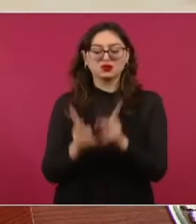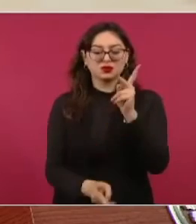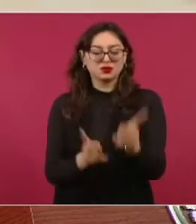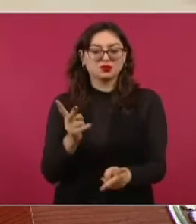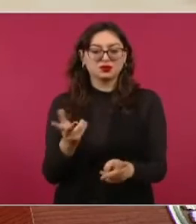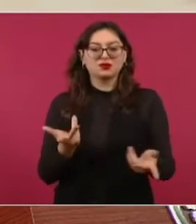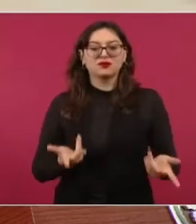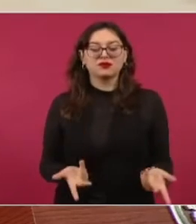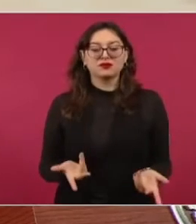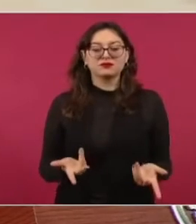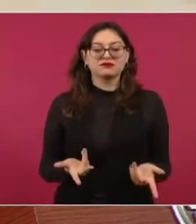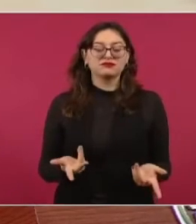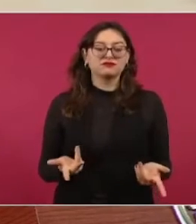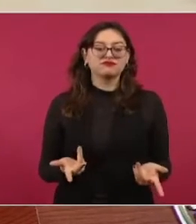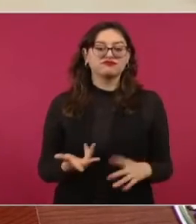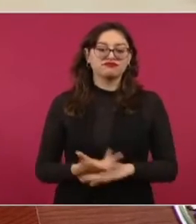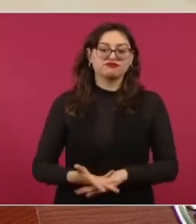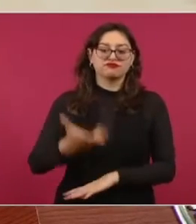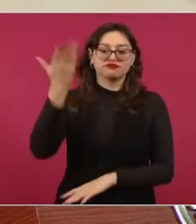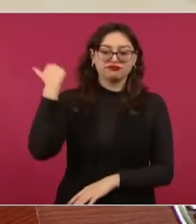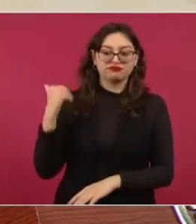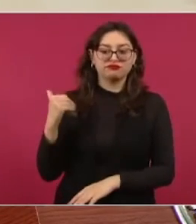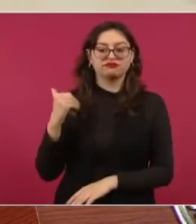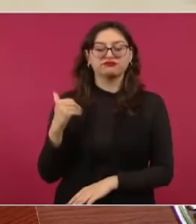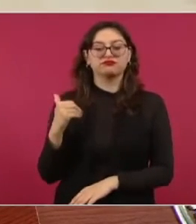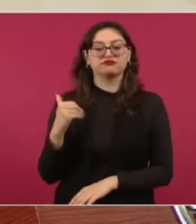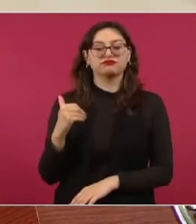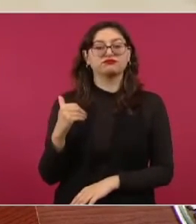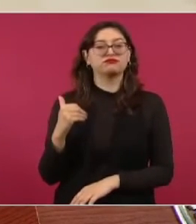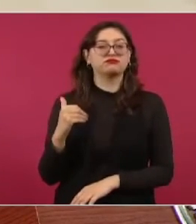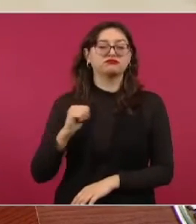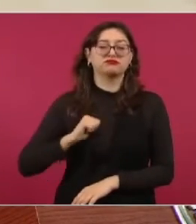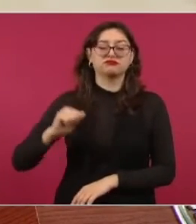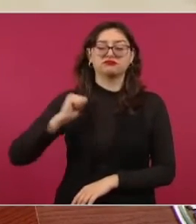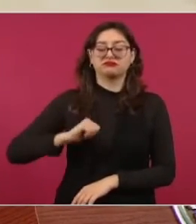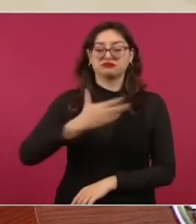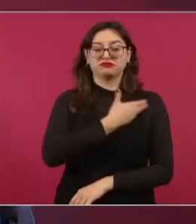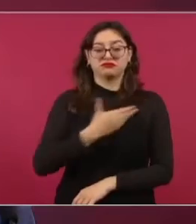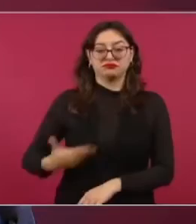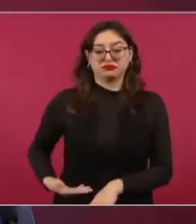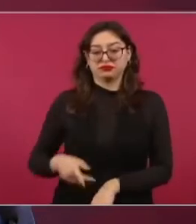hizo la reforma electoral en las épocas de Zedillo,